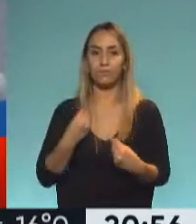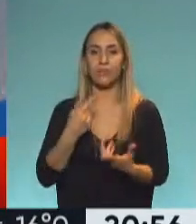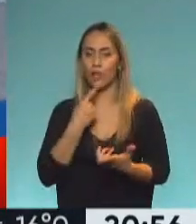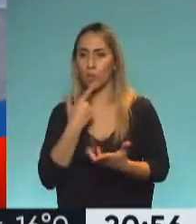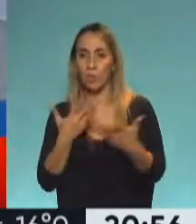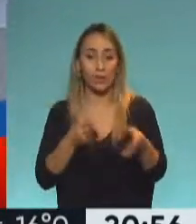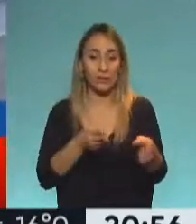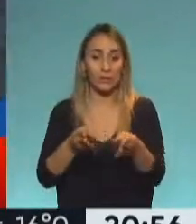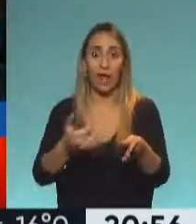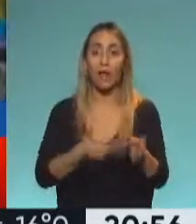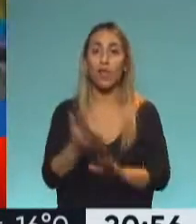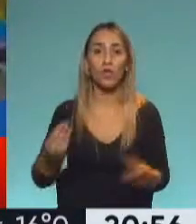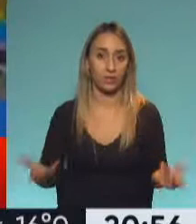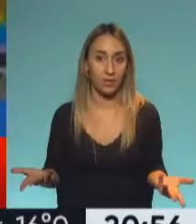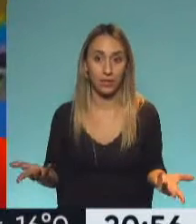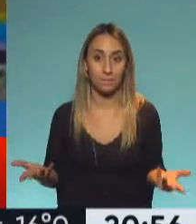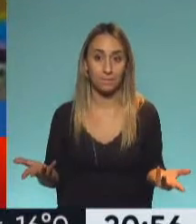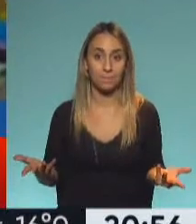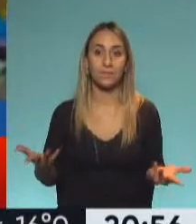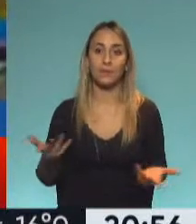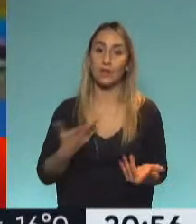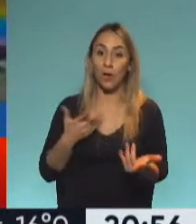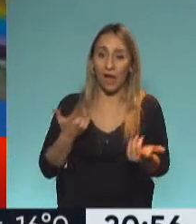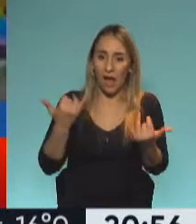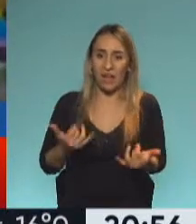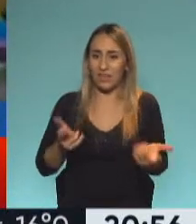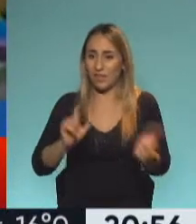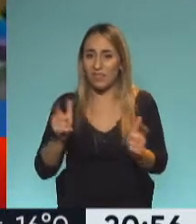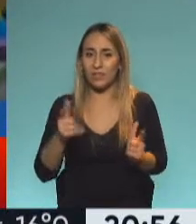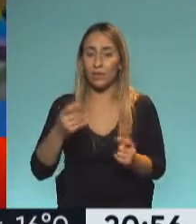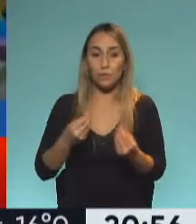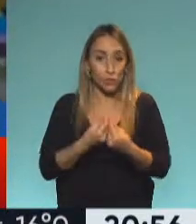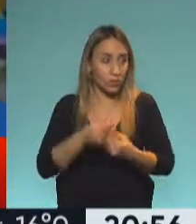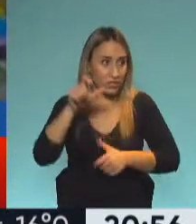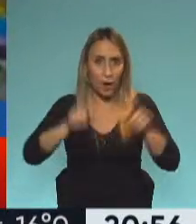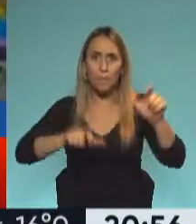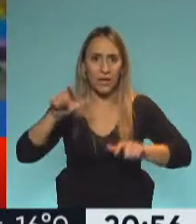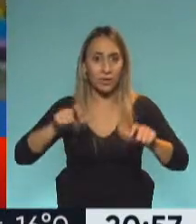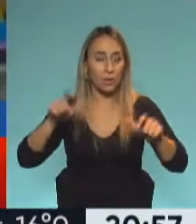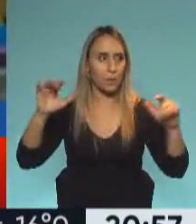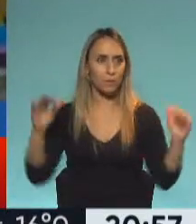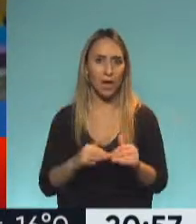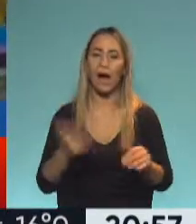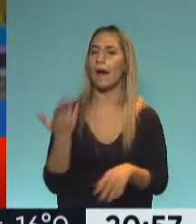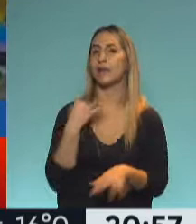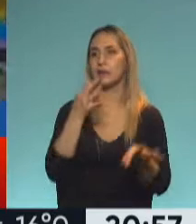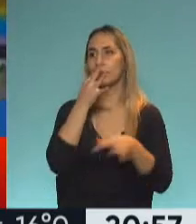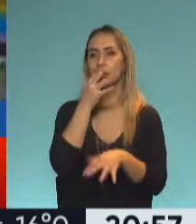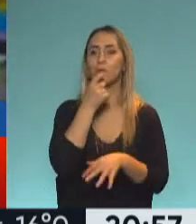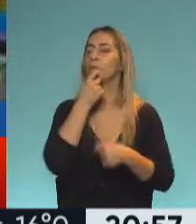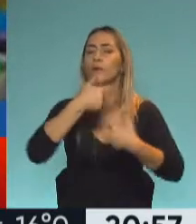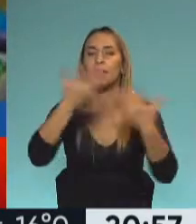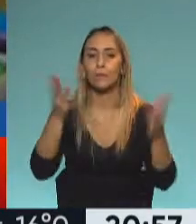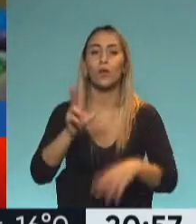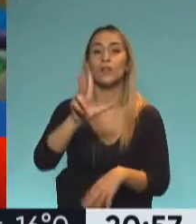No, la diferencia es grandísima. La cantidad de gente disminuyó un montón. Si antes vendías, no sé, por